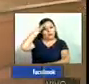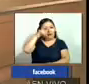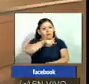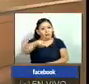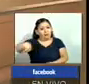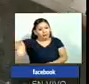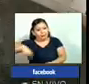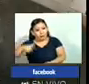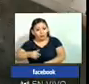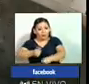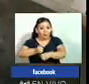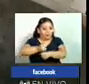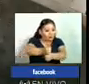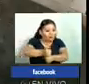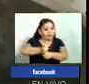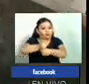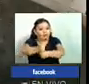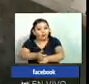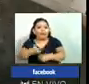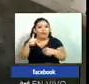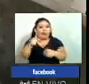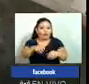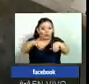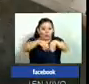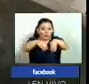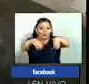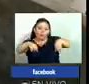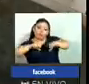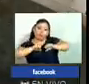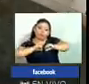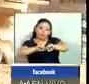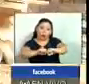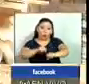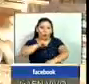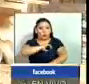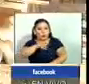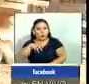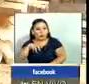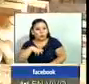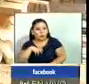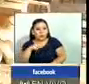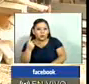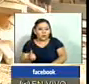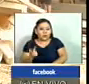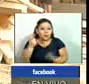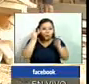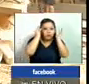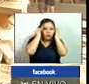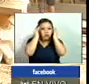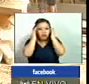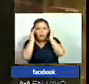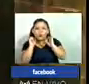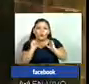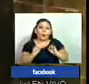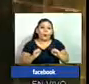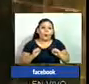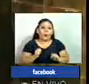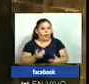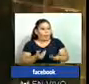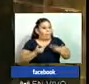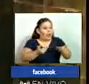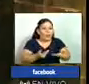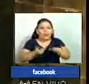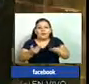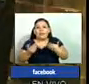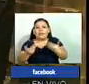sus talleres funerarios los propietarios de estos negocios están preocupados porque no han podido cumplirles a sus